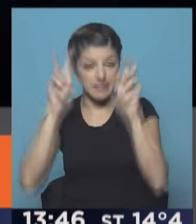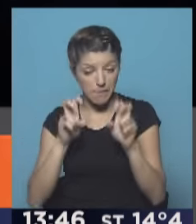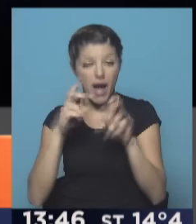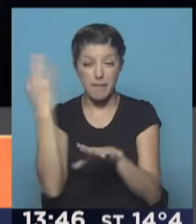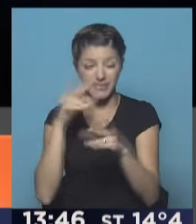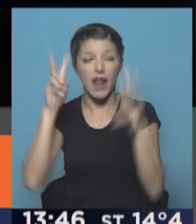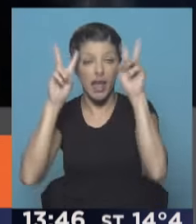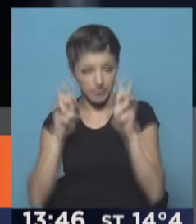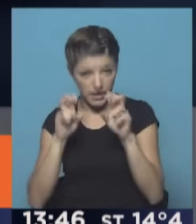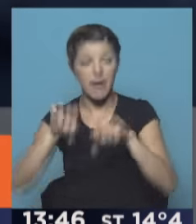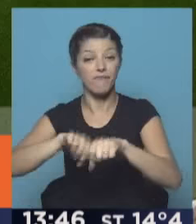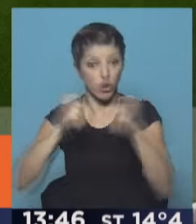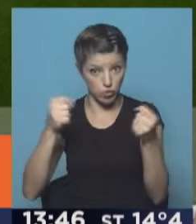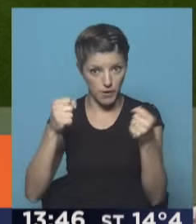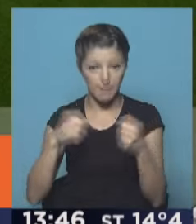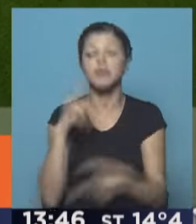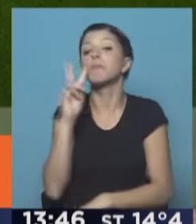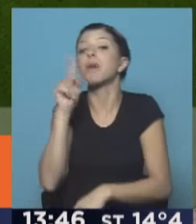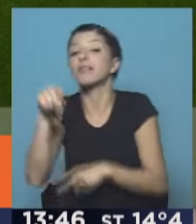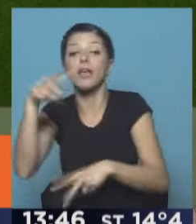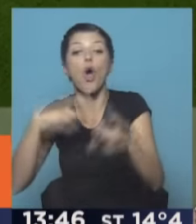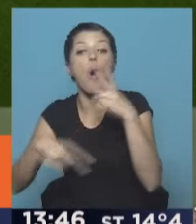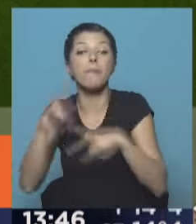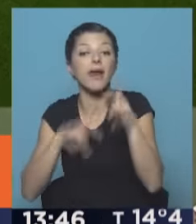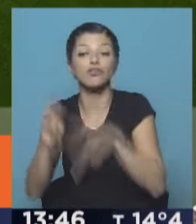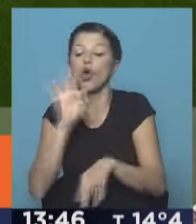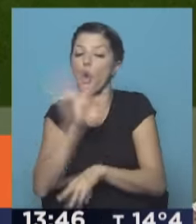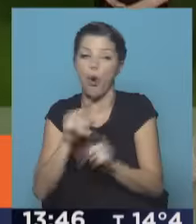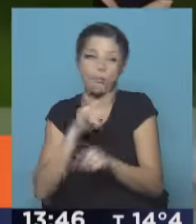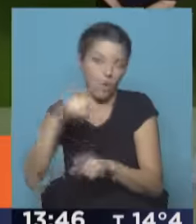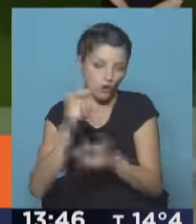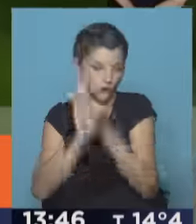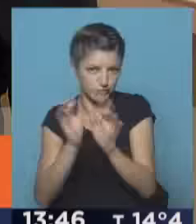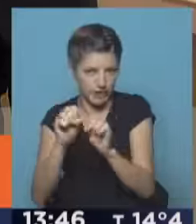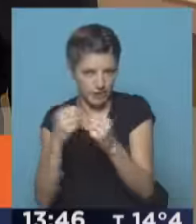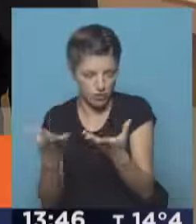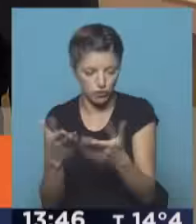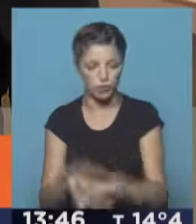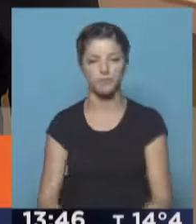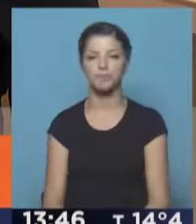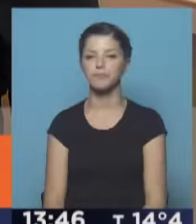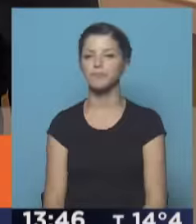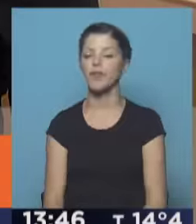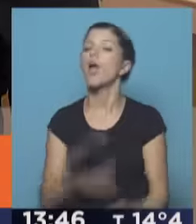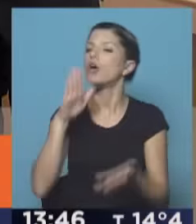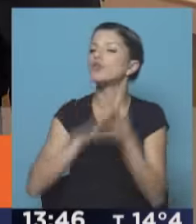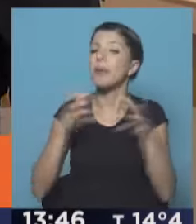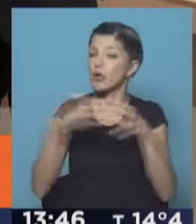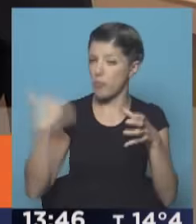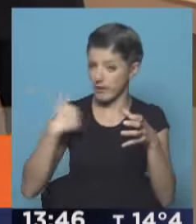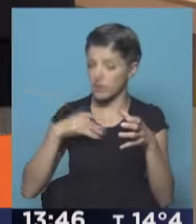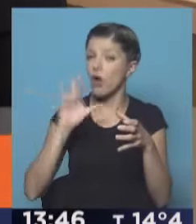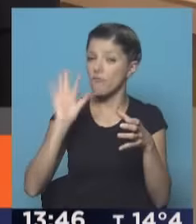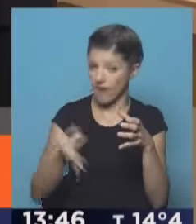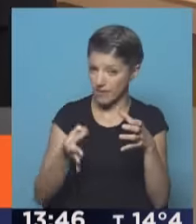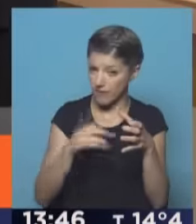si lo operan ahí o siguen otro tipo de tratamiento. Bien, respecto del equipo, todavía resta confirmar si Rojo